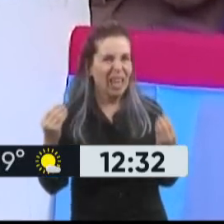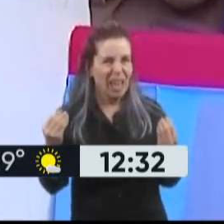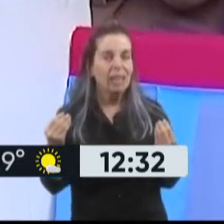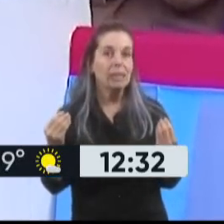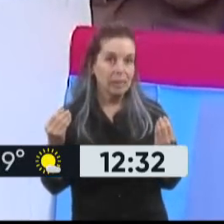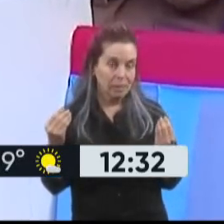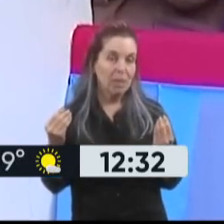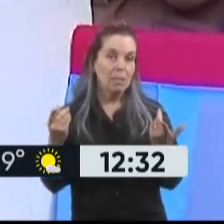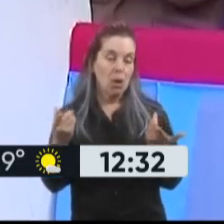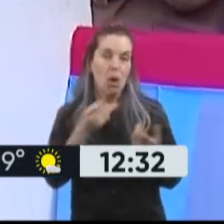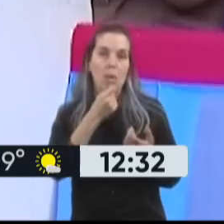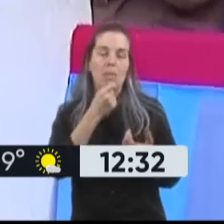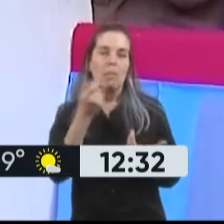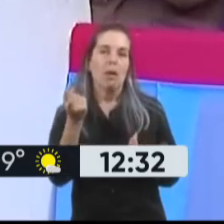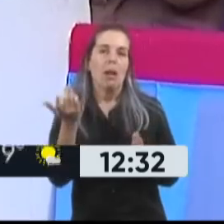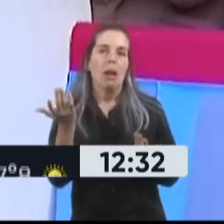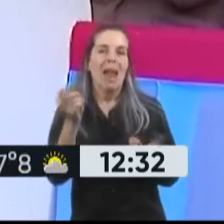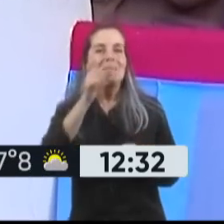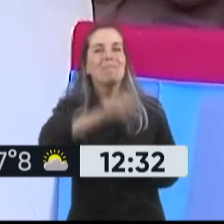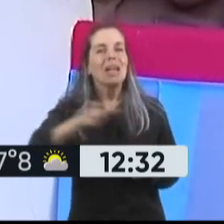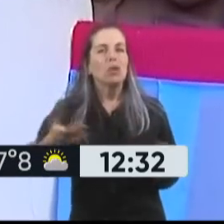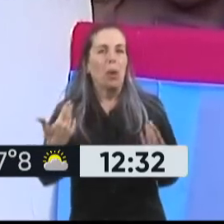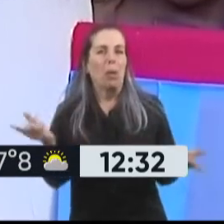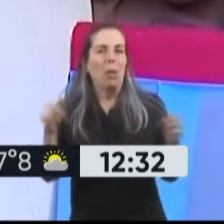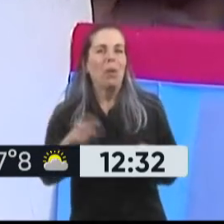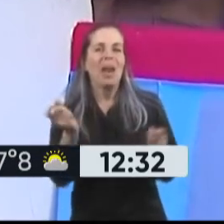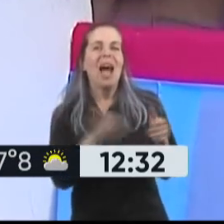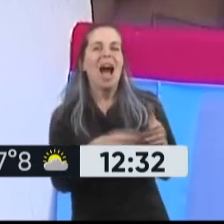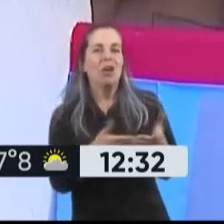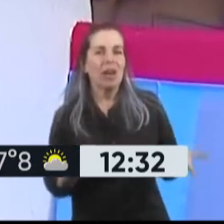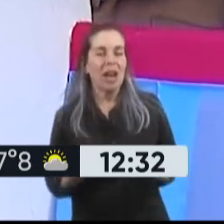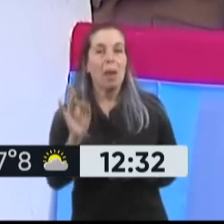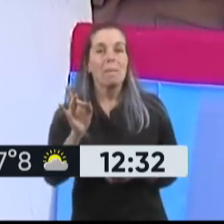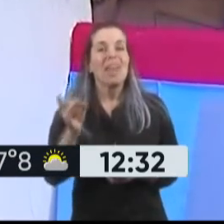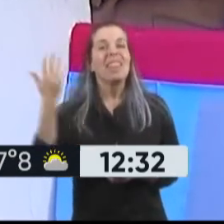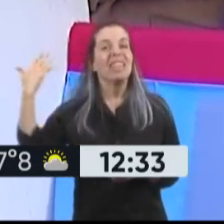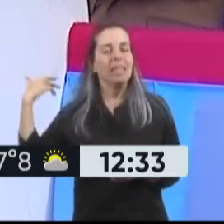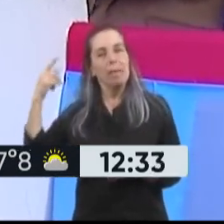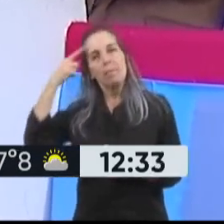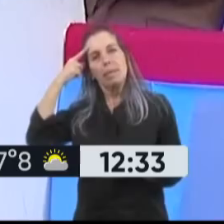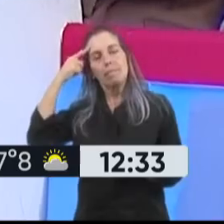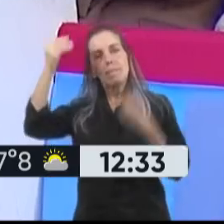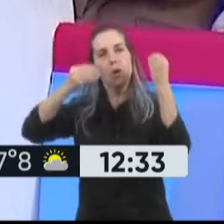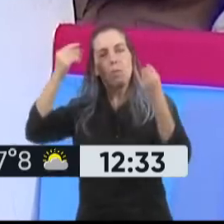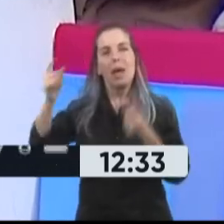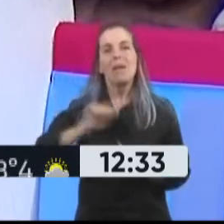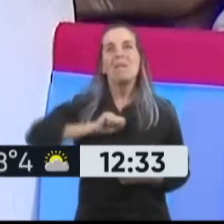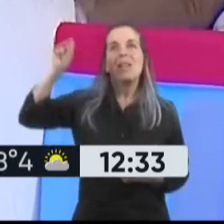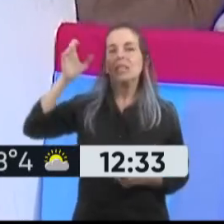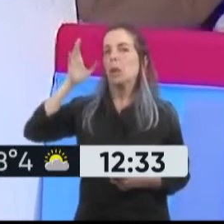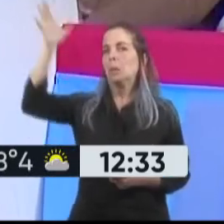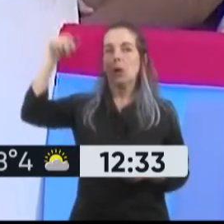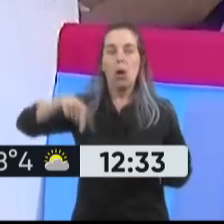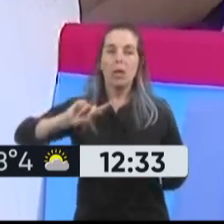sector productivo. Recuerden que en diciembre discutíamos acerca de la hiperinflación y hoy se discuten